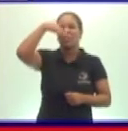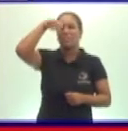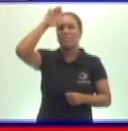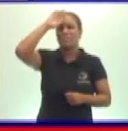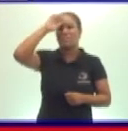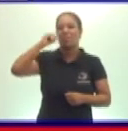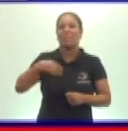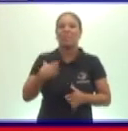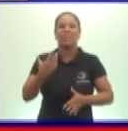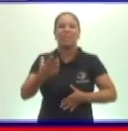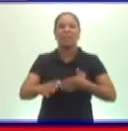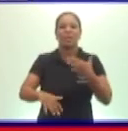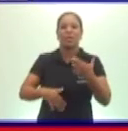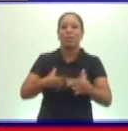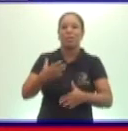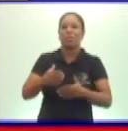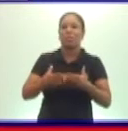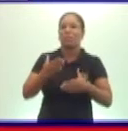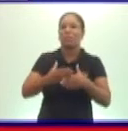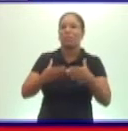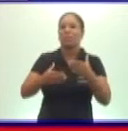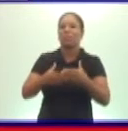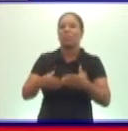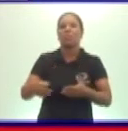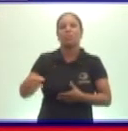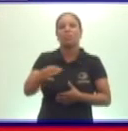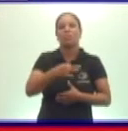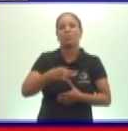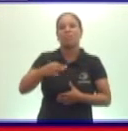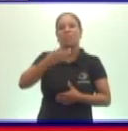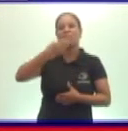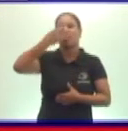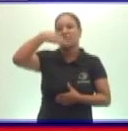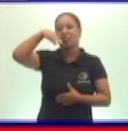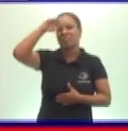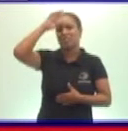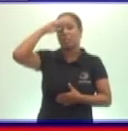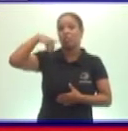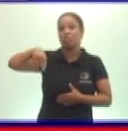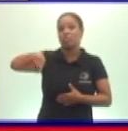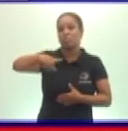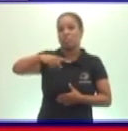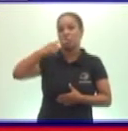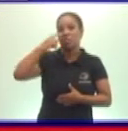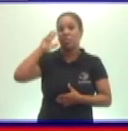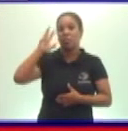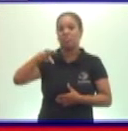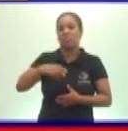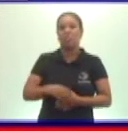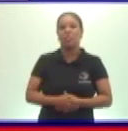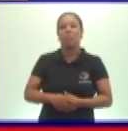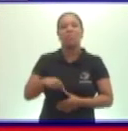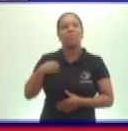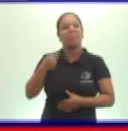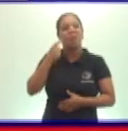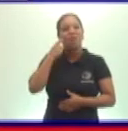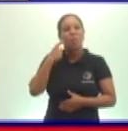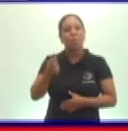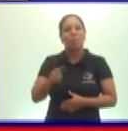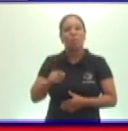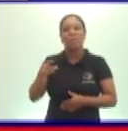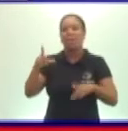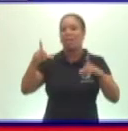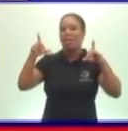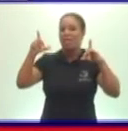en el proceso de construcción socialista en Cuba. Si usted observa, se da cuenta que en las